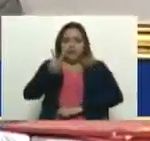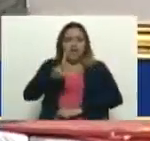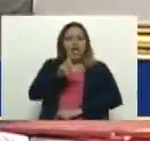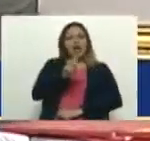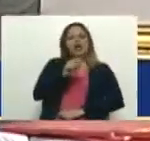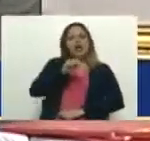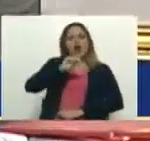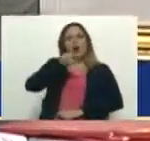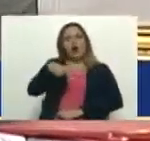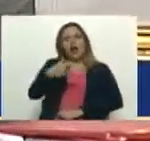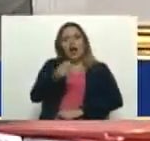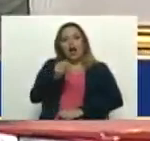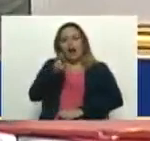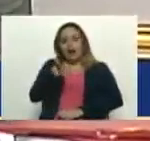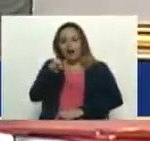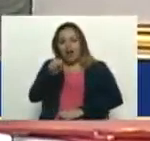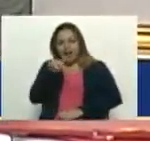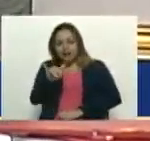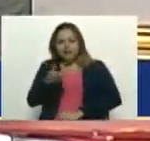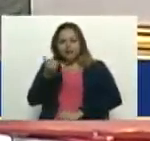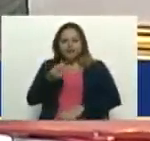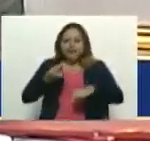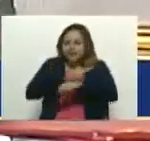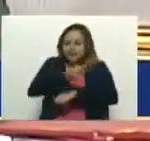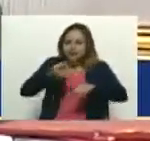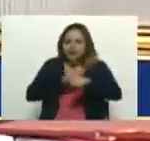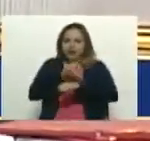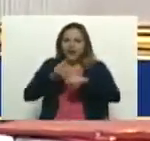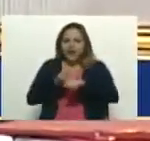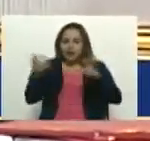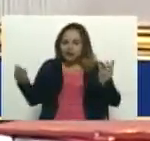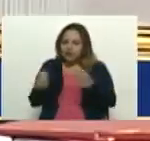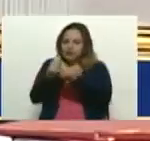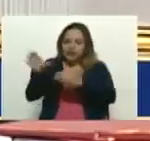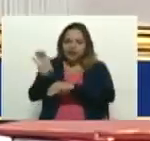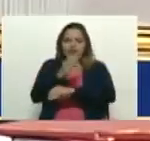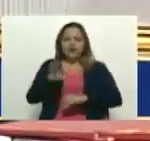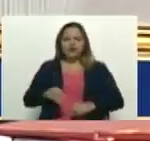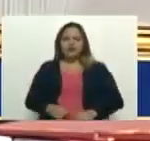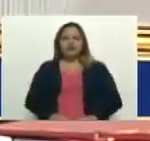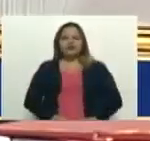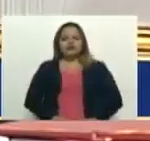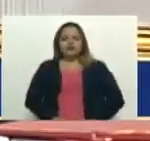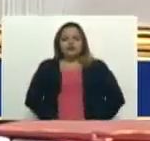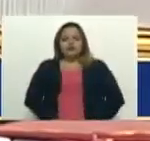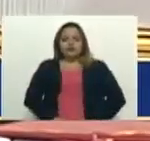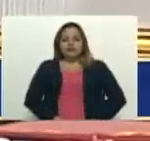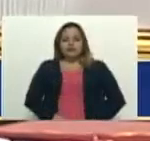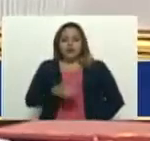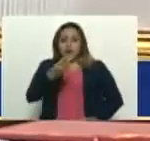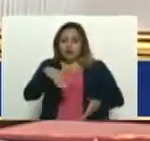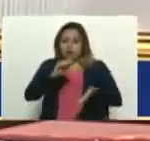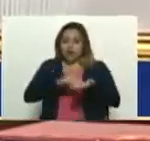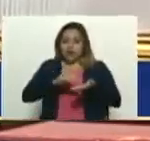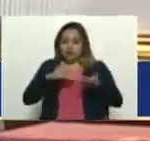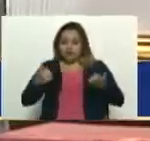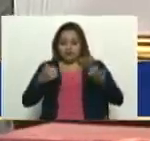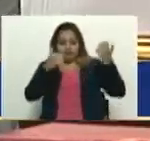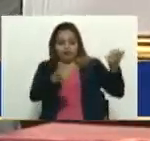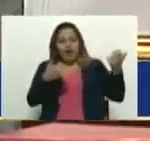en Caracas, y pasaba horas y horas ahí con sus canciones. Y una vez me sacó un cuatro,